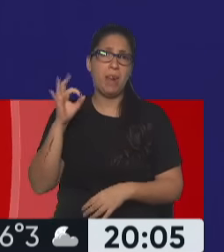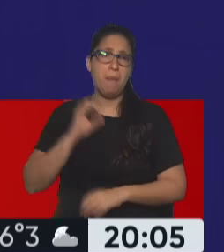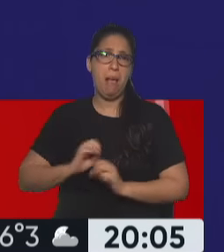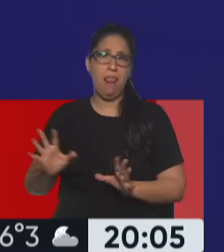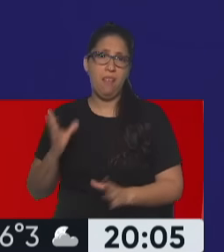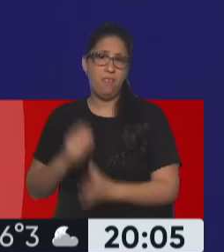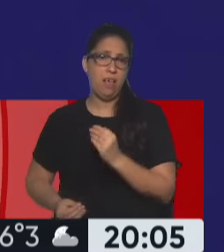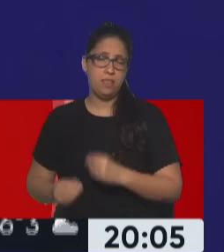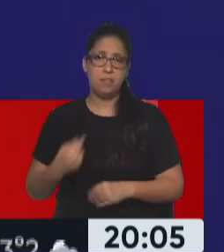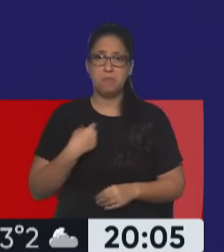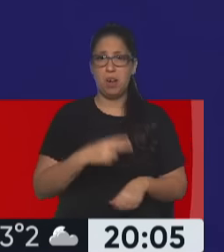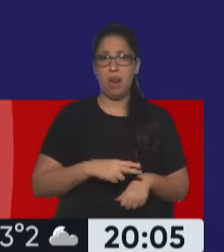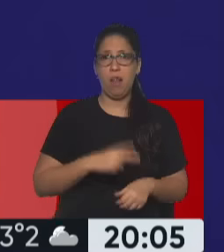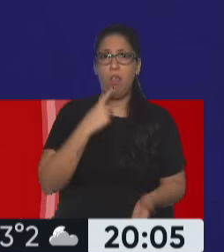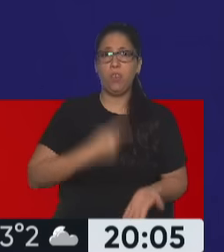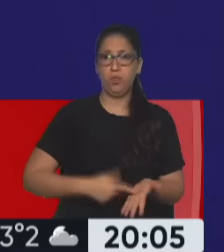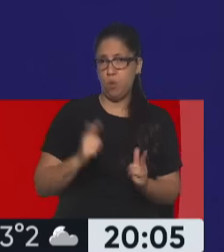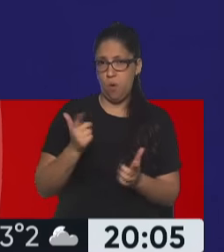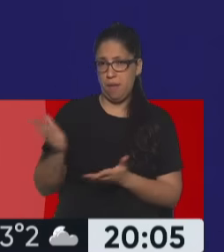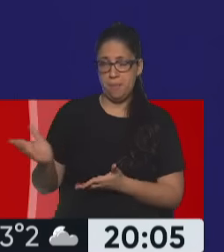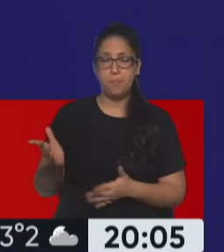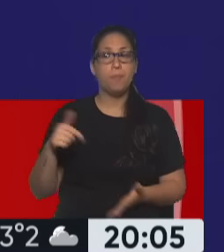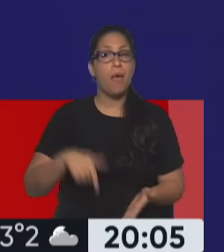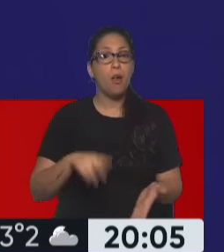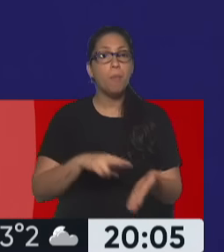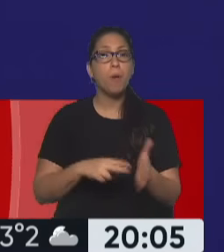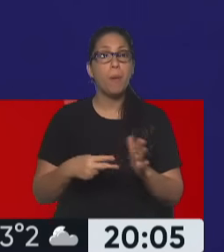Entonces, el problema ahora es,